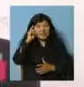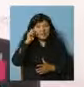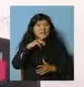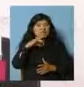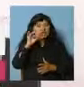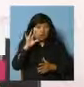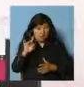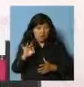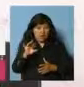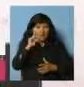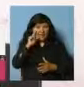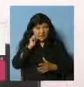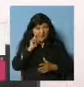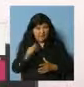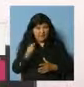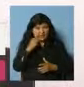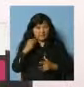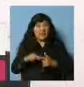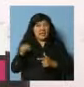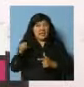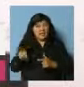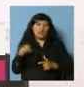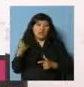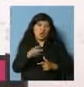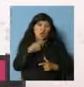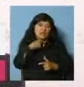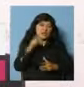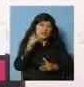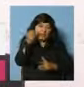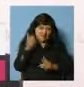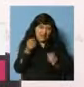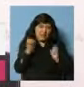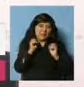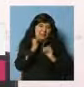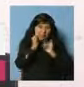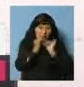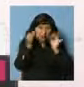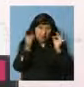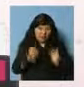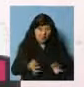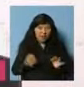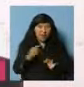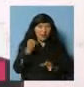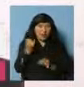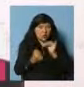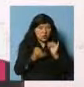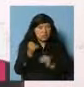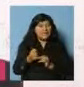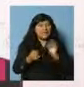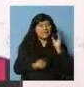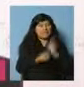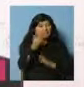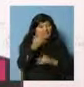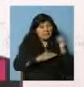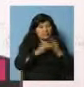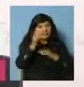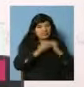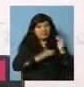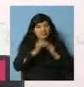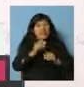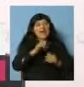noticia de que ya estamos avanzados, bien avanzados en lo que es el centro de día. Así